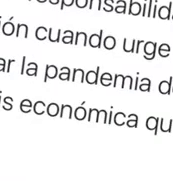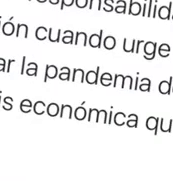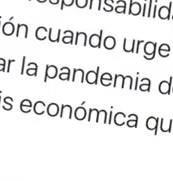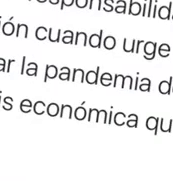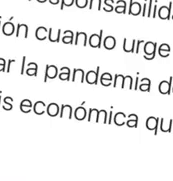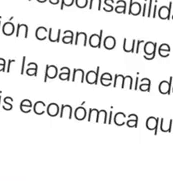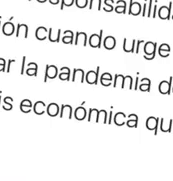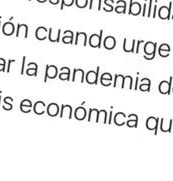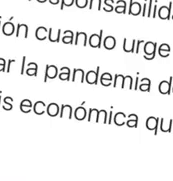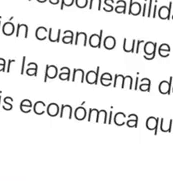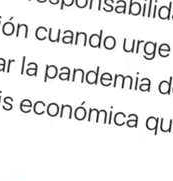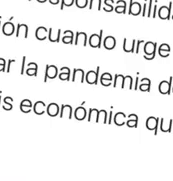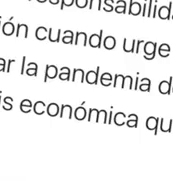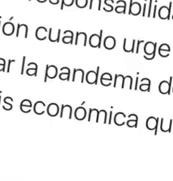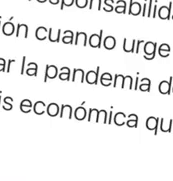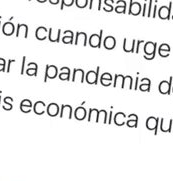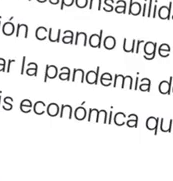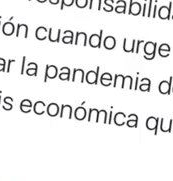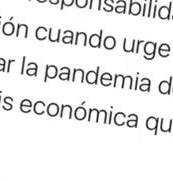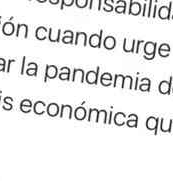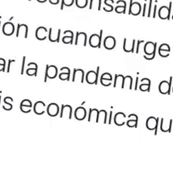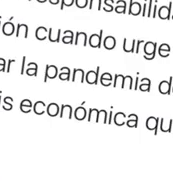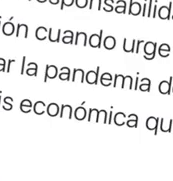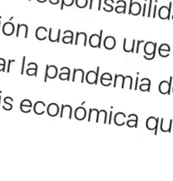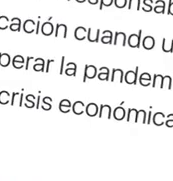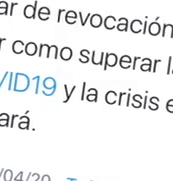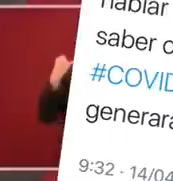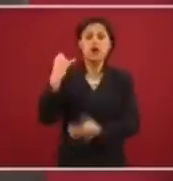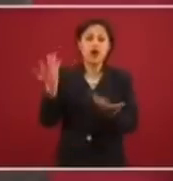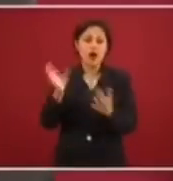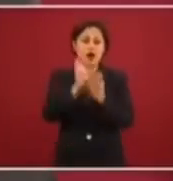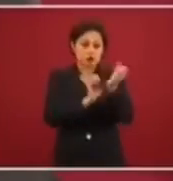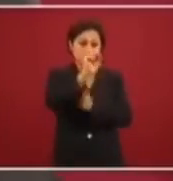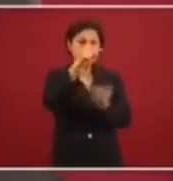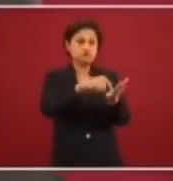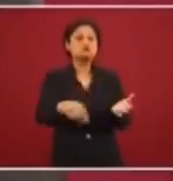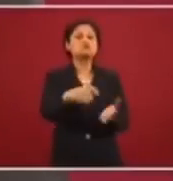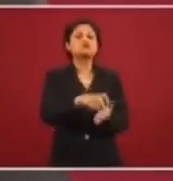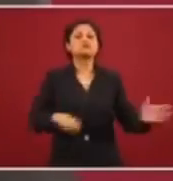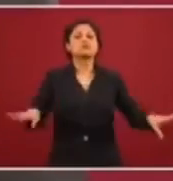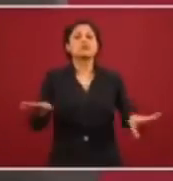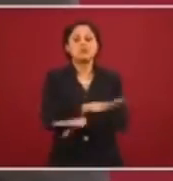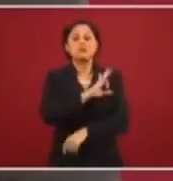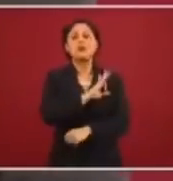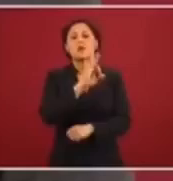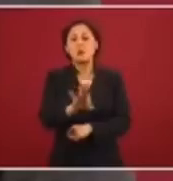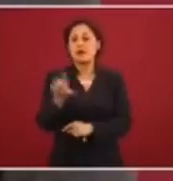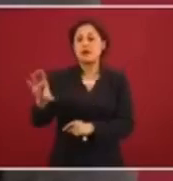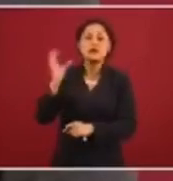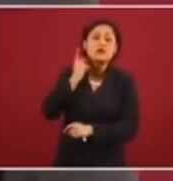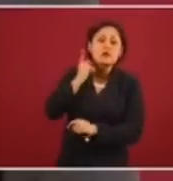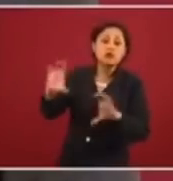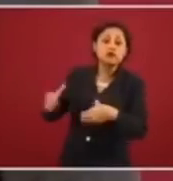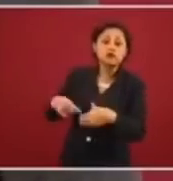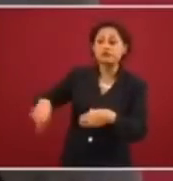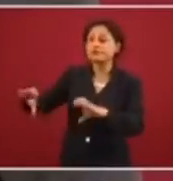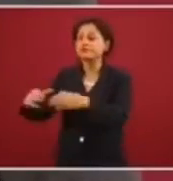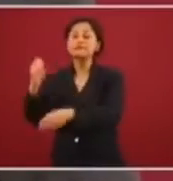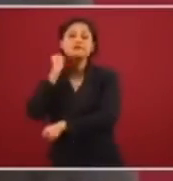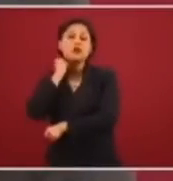se tendría la mayoría absoluta, tanto en la Cámara de Diputados como en la Cámara de Senadores, y también